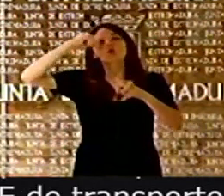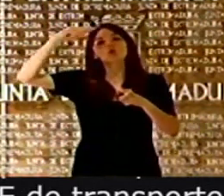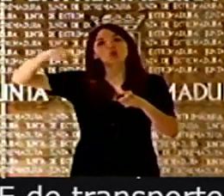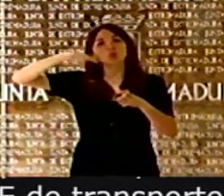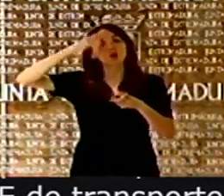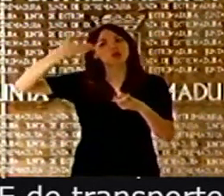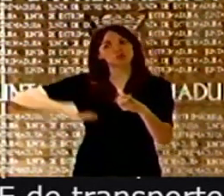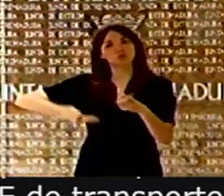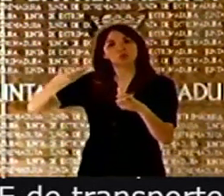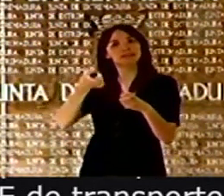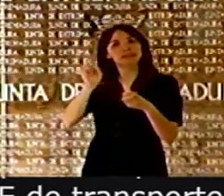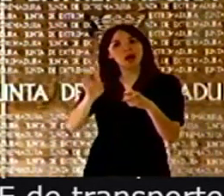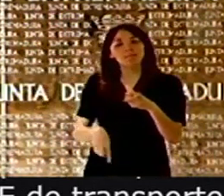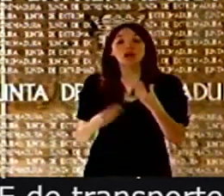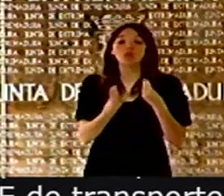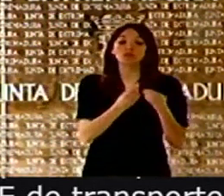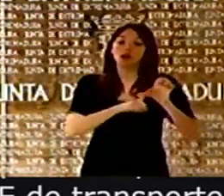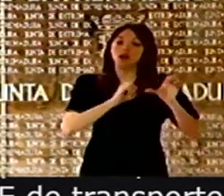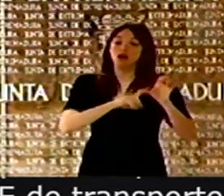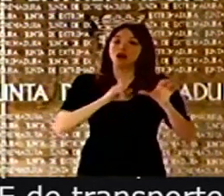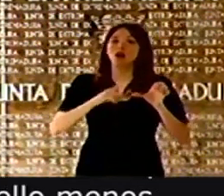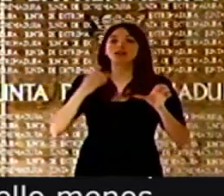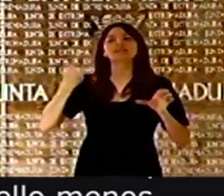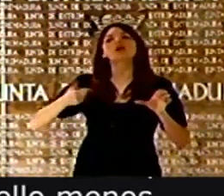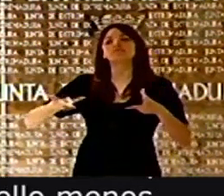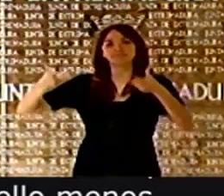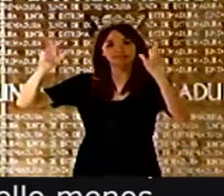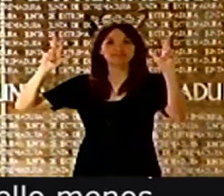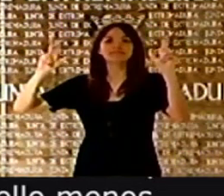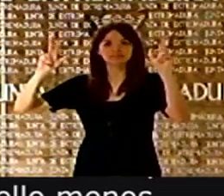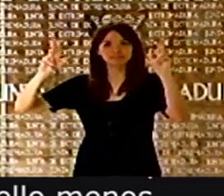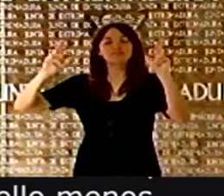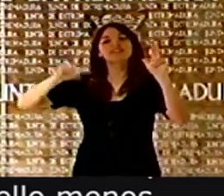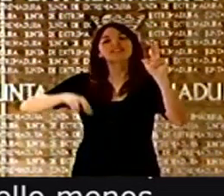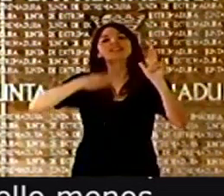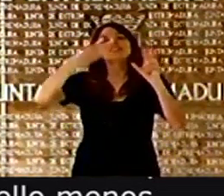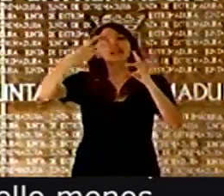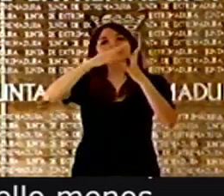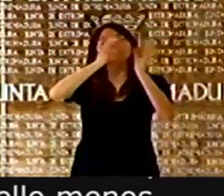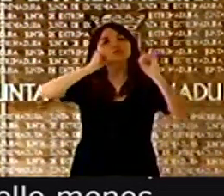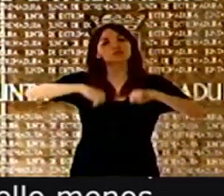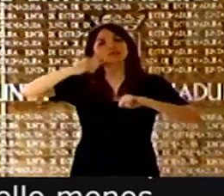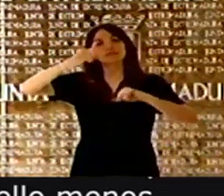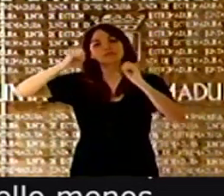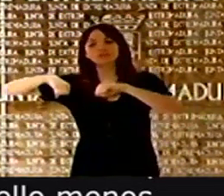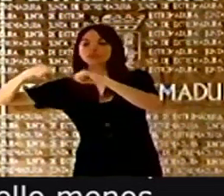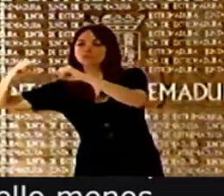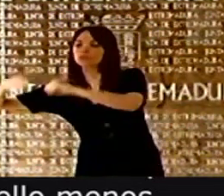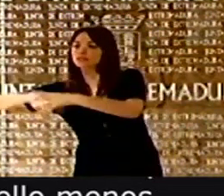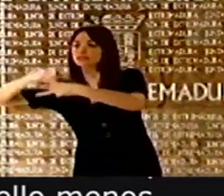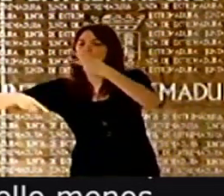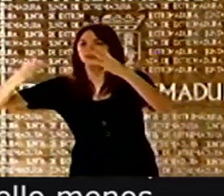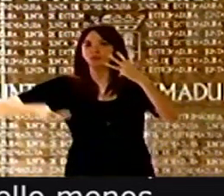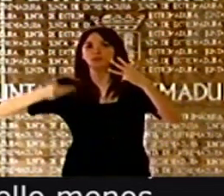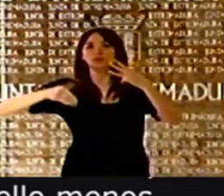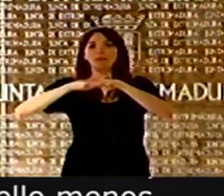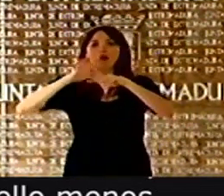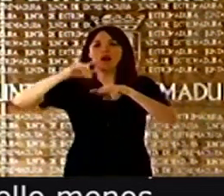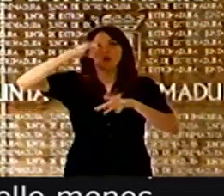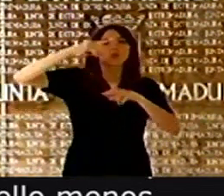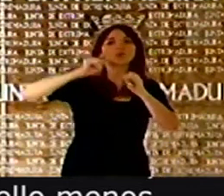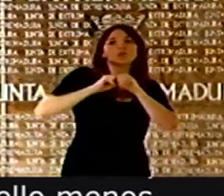menos importante, la Junta de Extremadura ha dado hoy luz verde a 3 importantes acuerdos para posibilitar que la cultura llegue a cada rincón